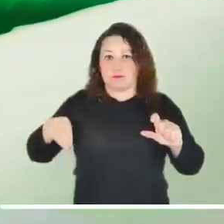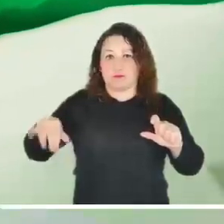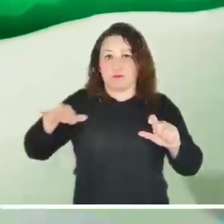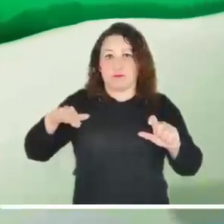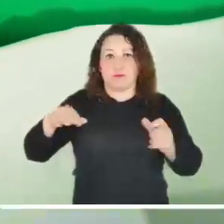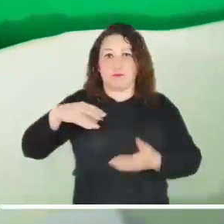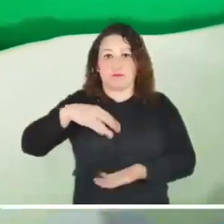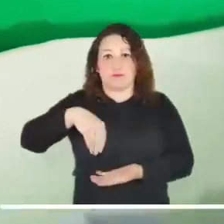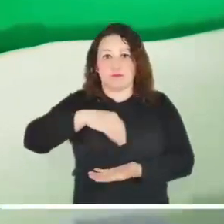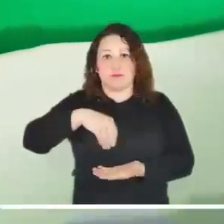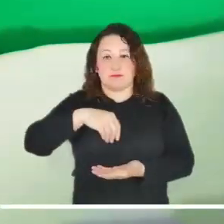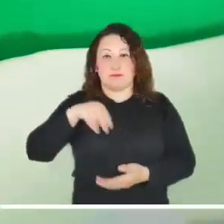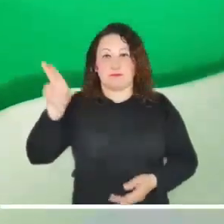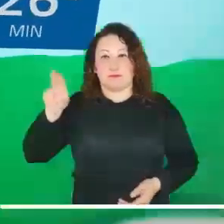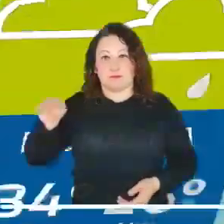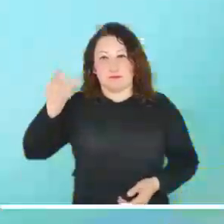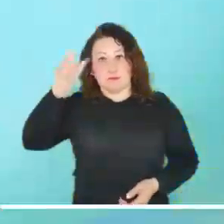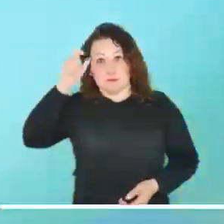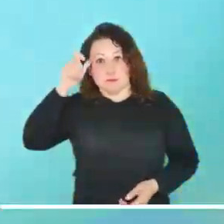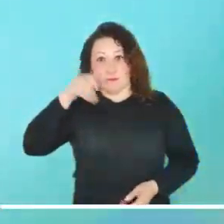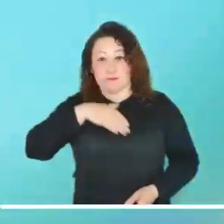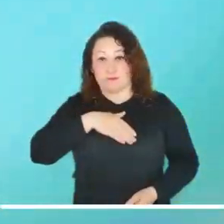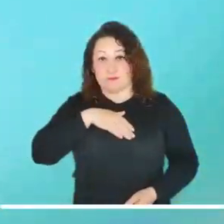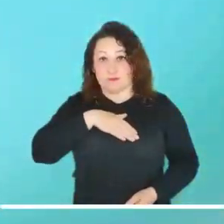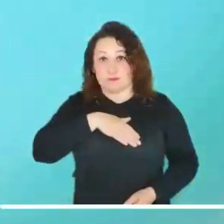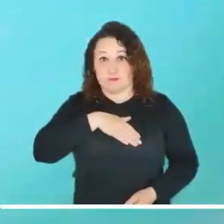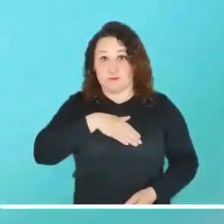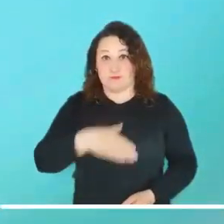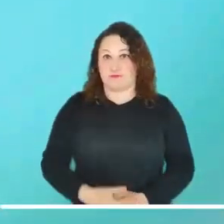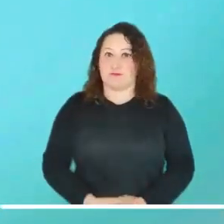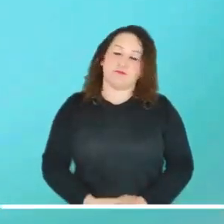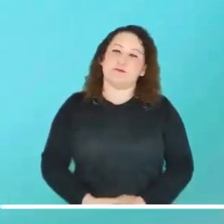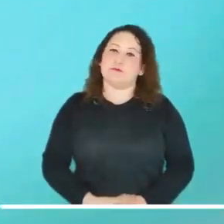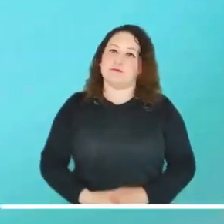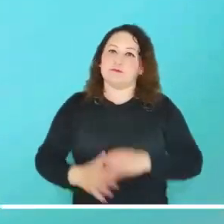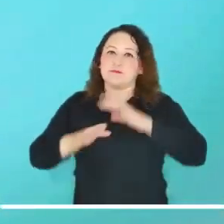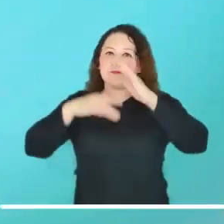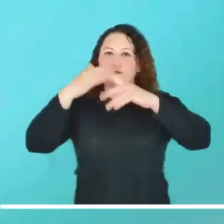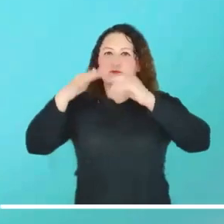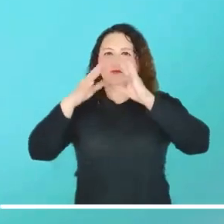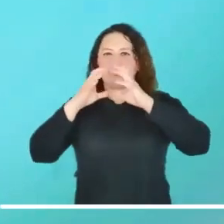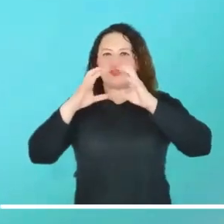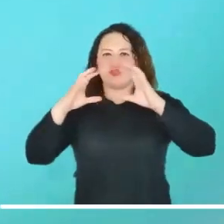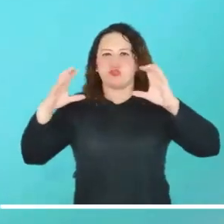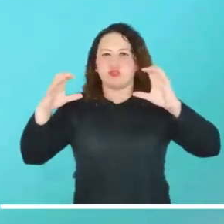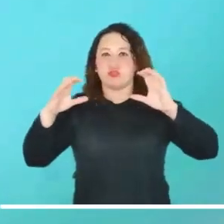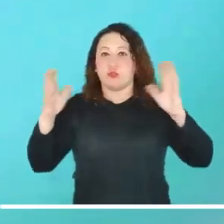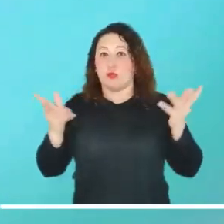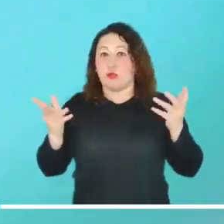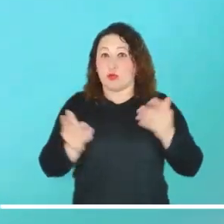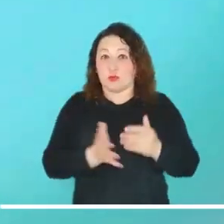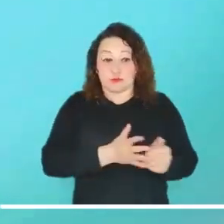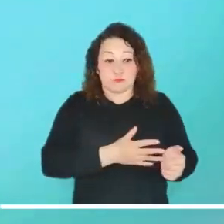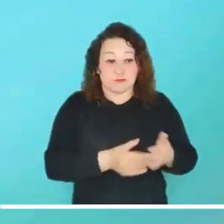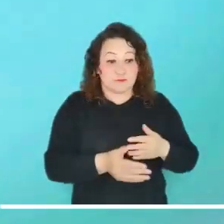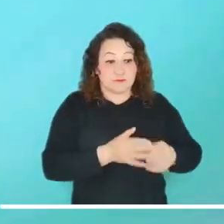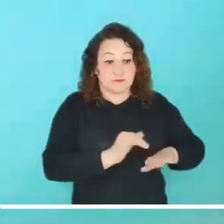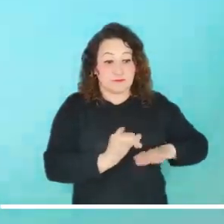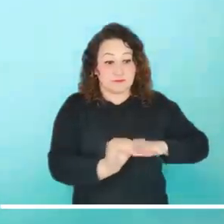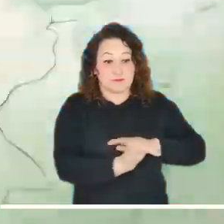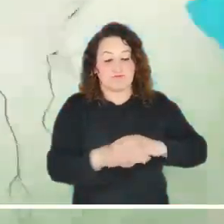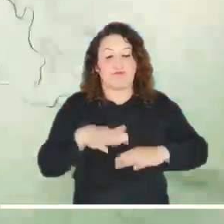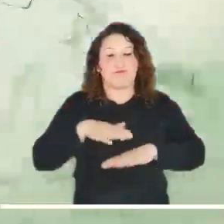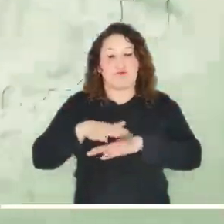Magdalena, Atlántico, Sucre, Córdoba y Bolívar. El cielo parcialmente cubierto previsto en el archipiélago podría